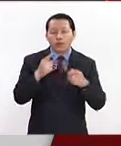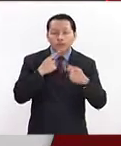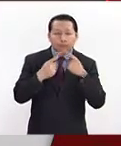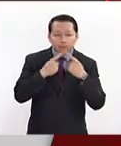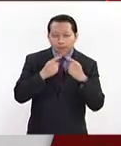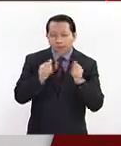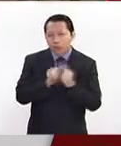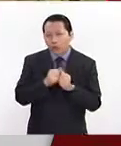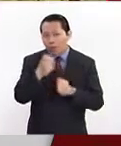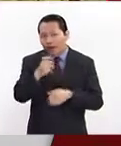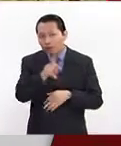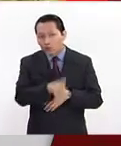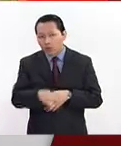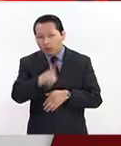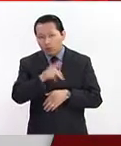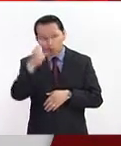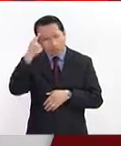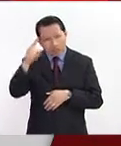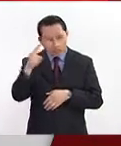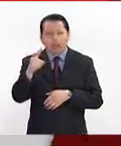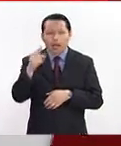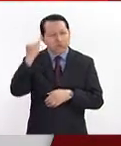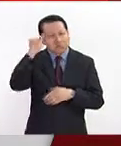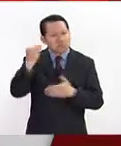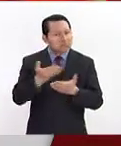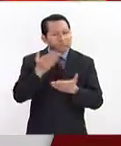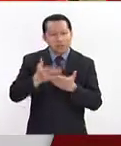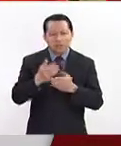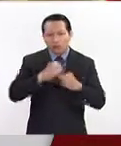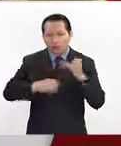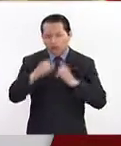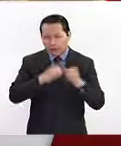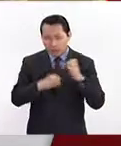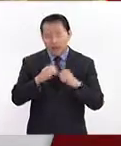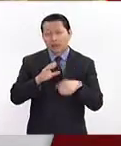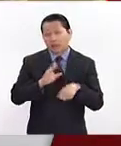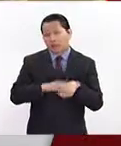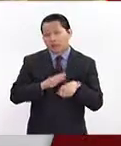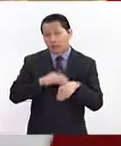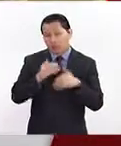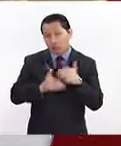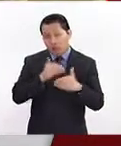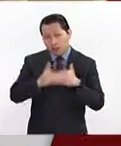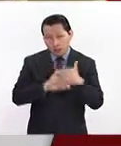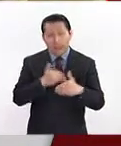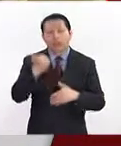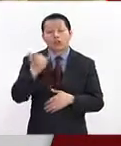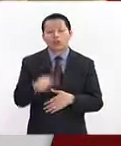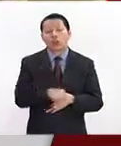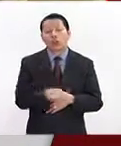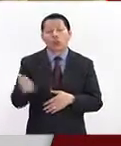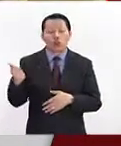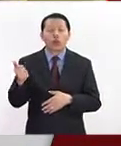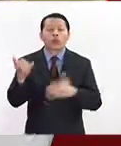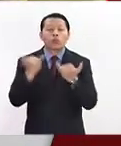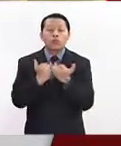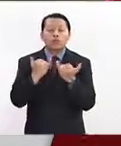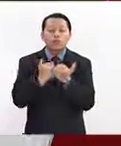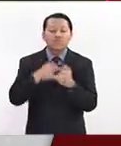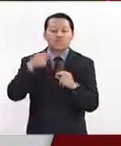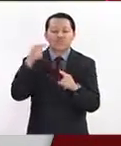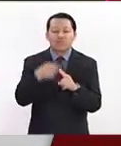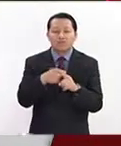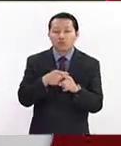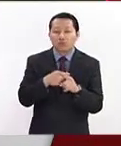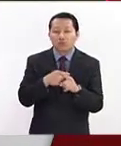estos pueblos para iniciativas comerciales, ¿no? Esas son las perspectivas más progresistas. Y otra cosa en la que también han insistido,